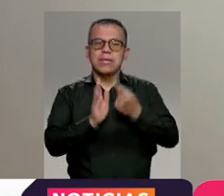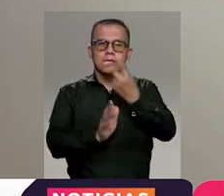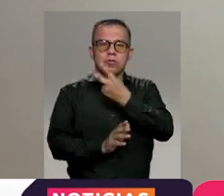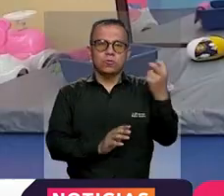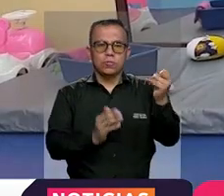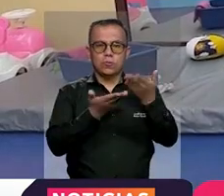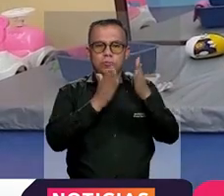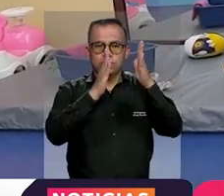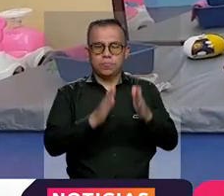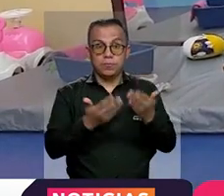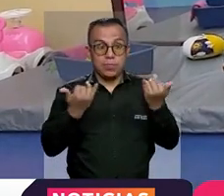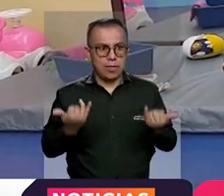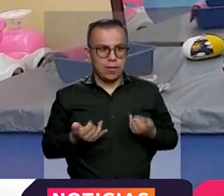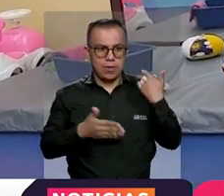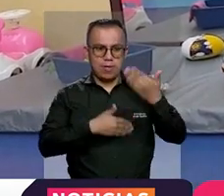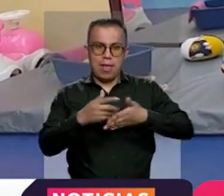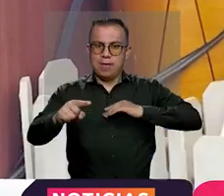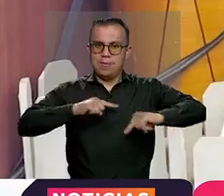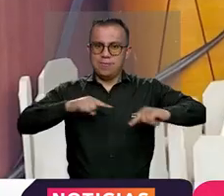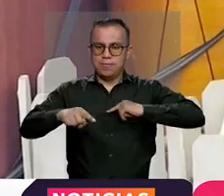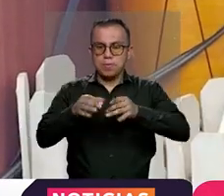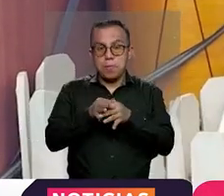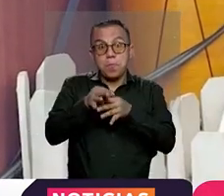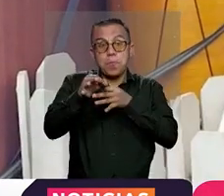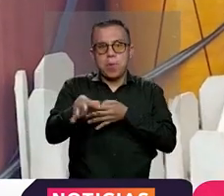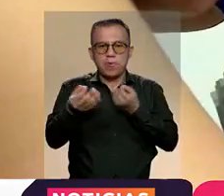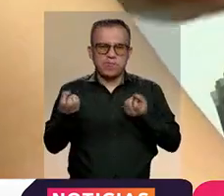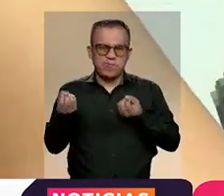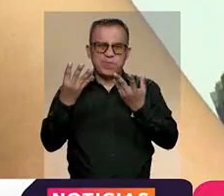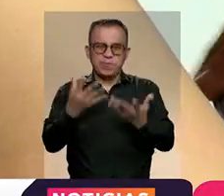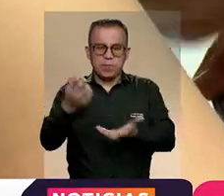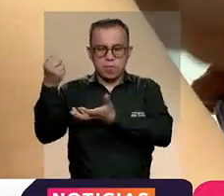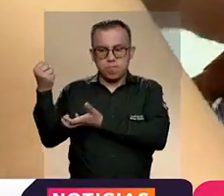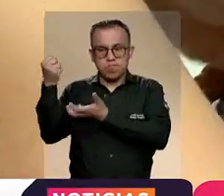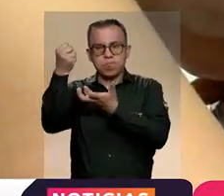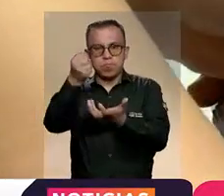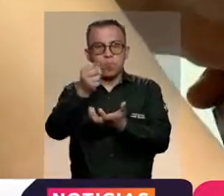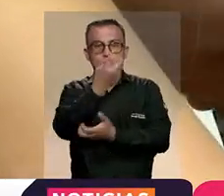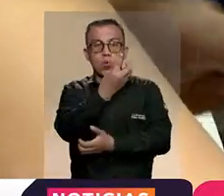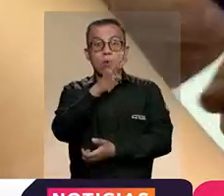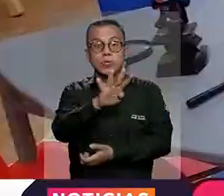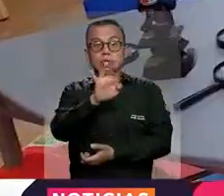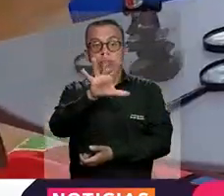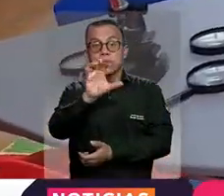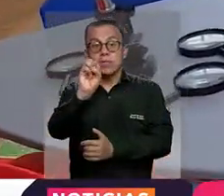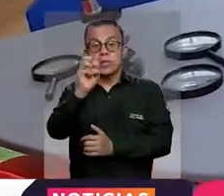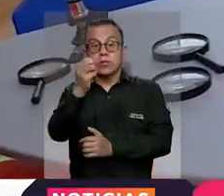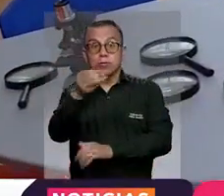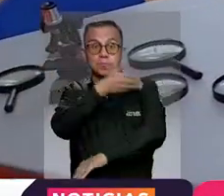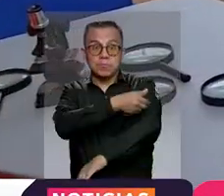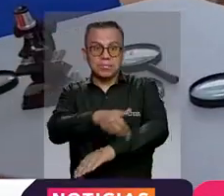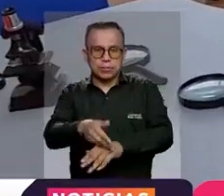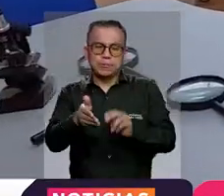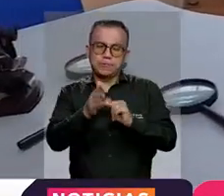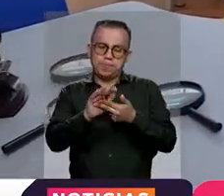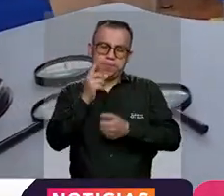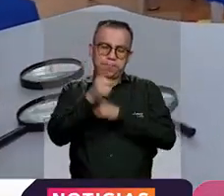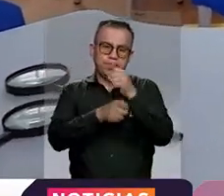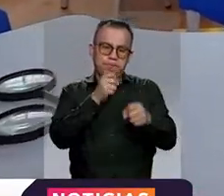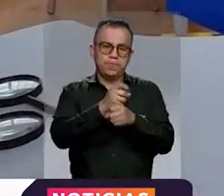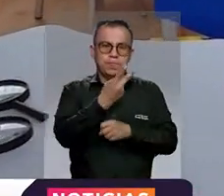estudiantes para eso la administración municipal dispondrá de un monto superior a los 452 millones para la vigencia